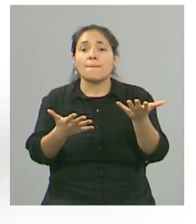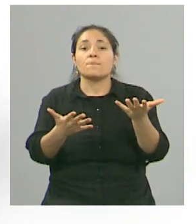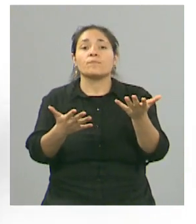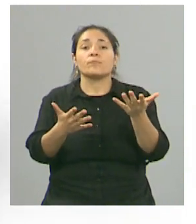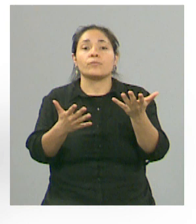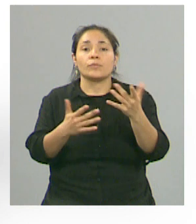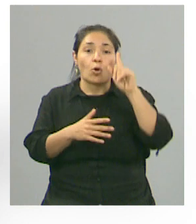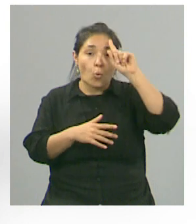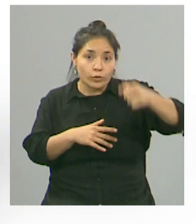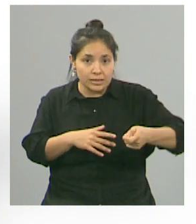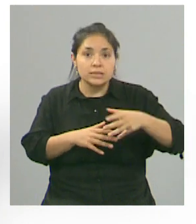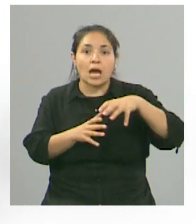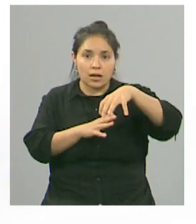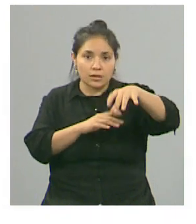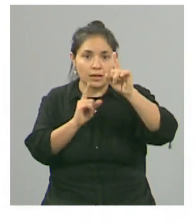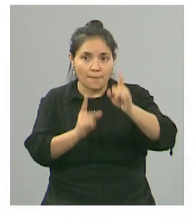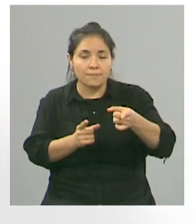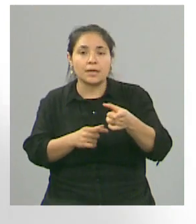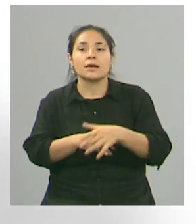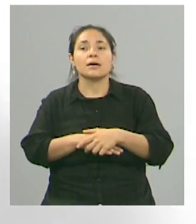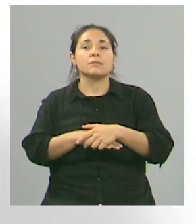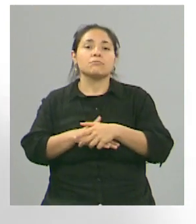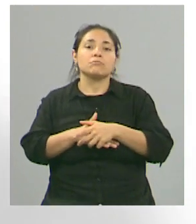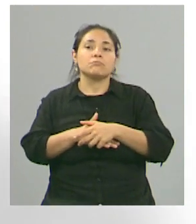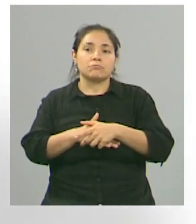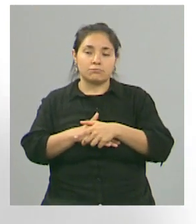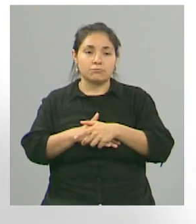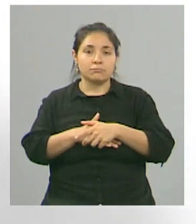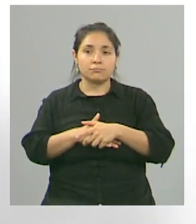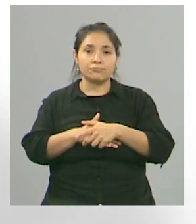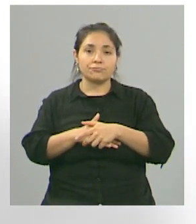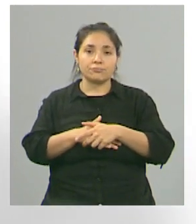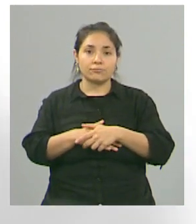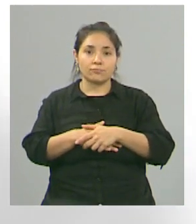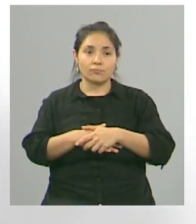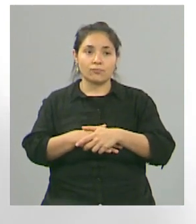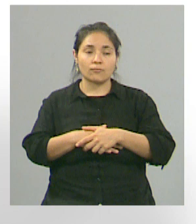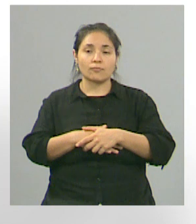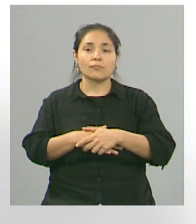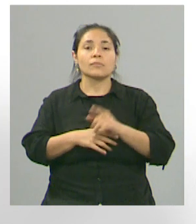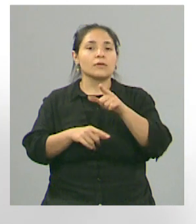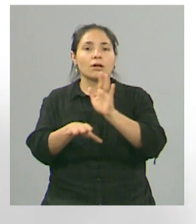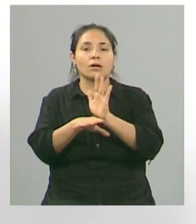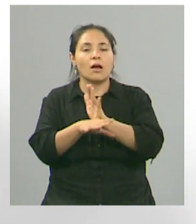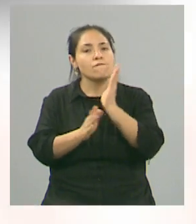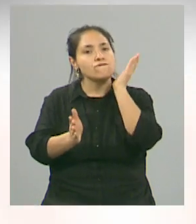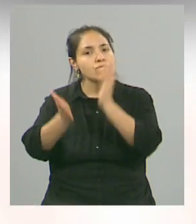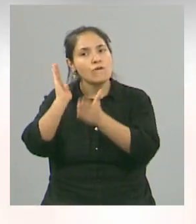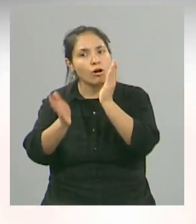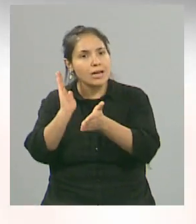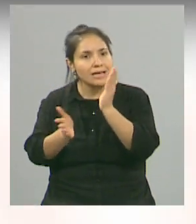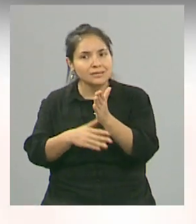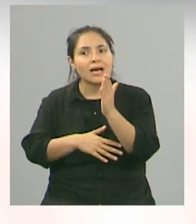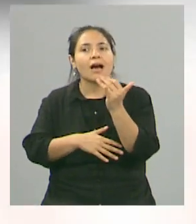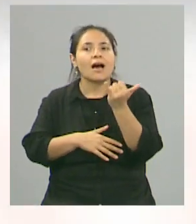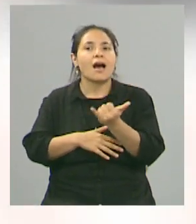Poder Judicial también, en fin. Después tiene que haber también, para identificar esa violencia, ciertas prácticas